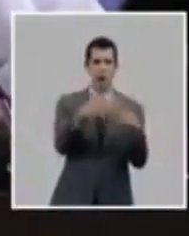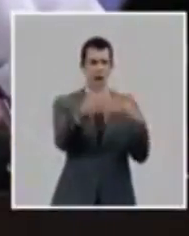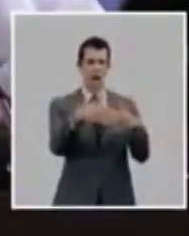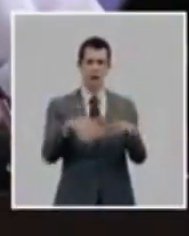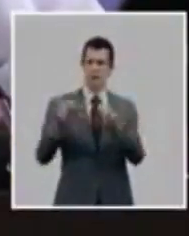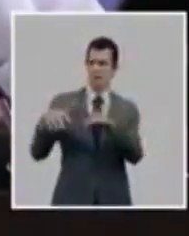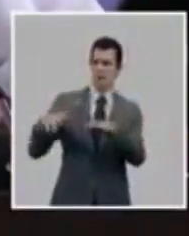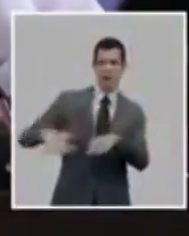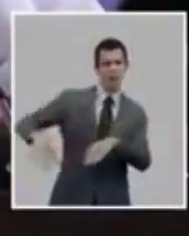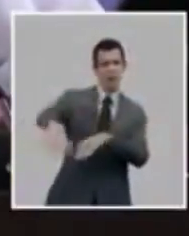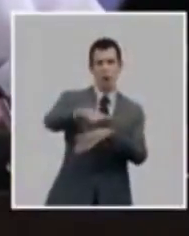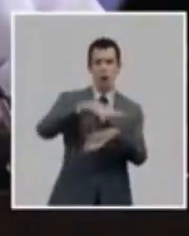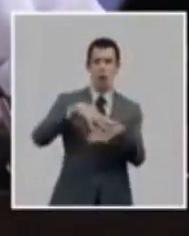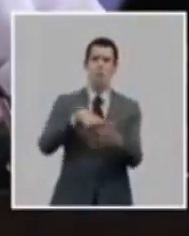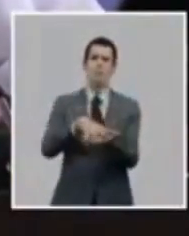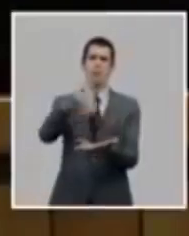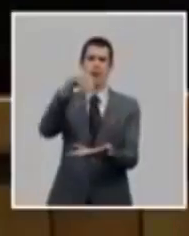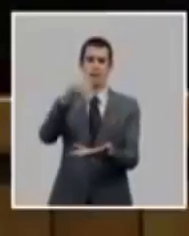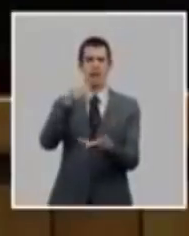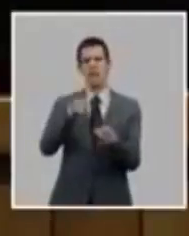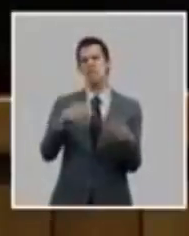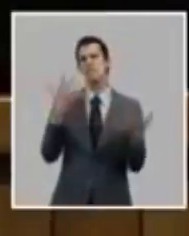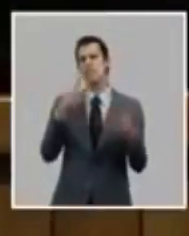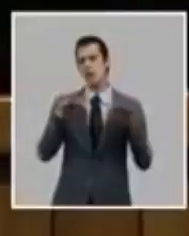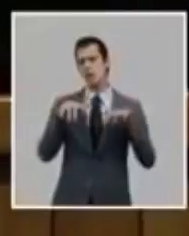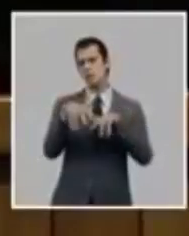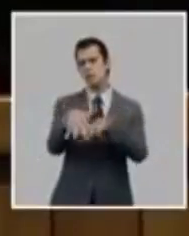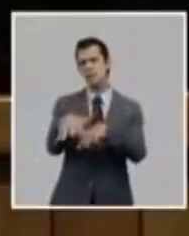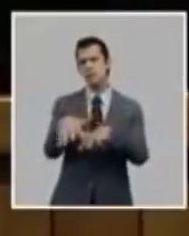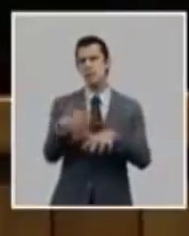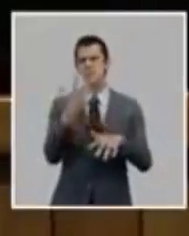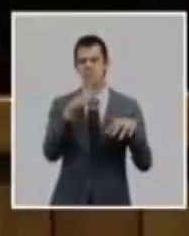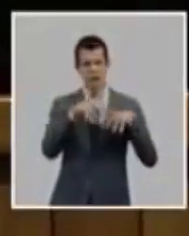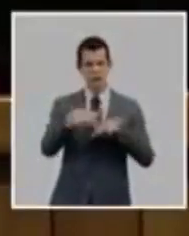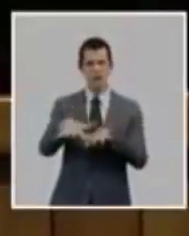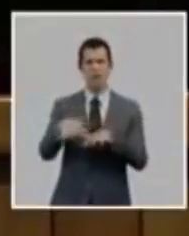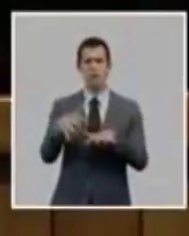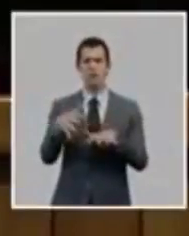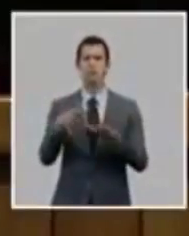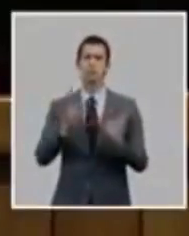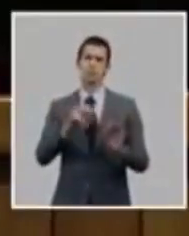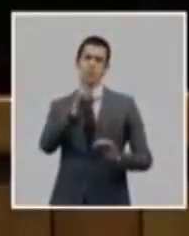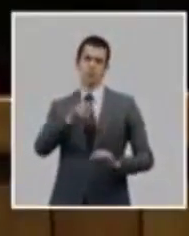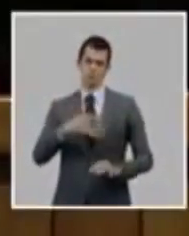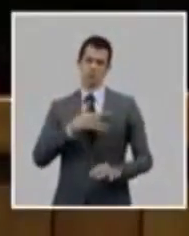los revolucionarios y que jamás negaremos a